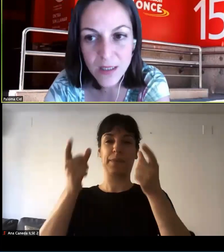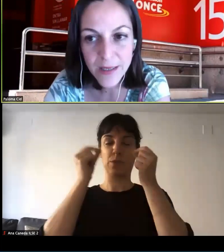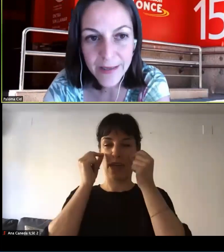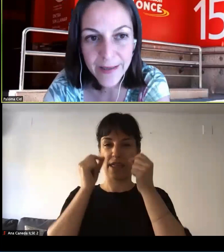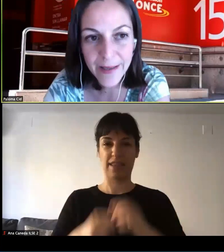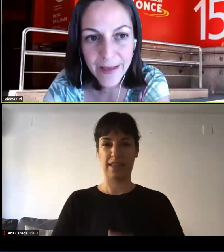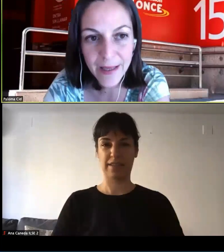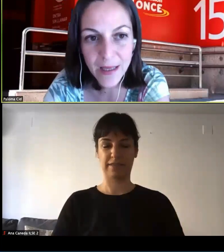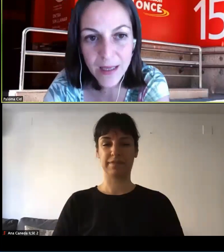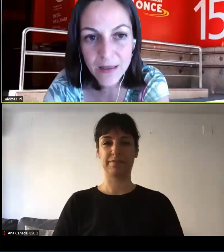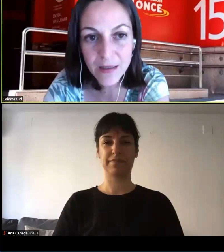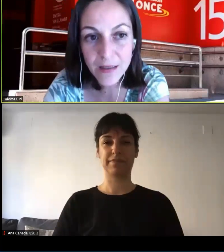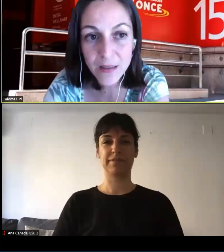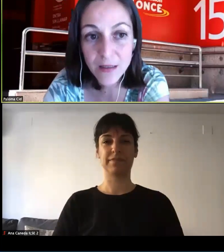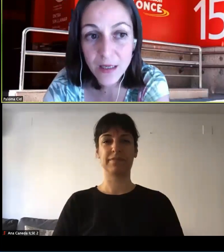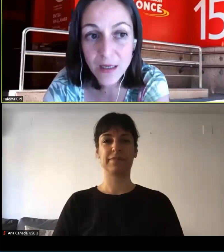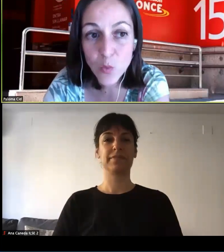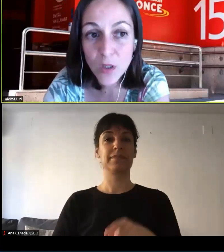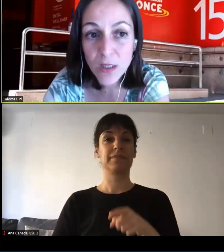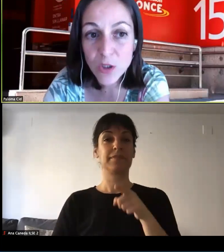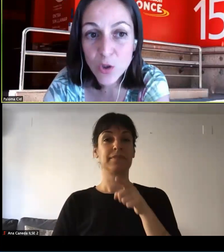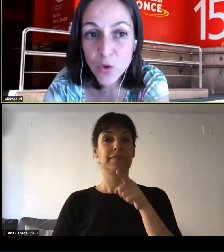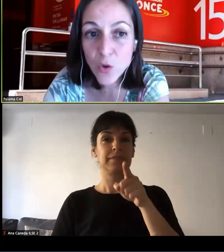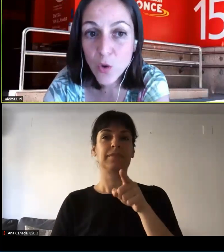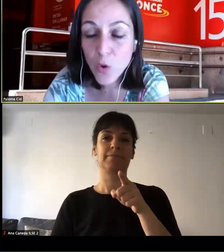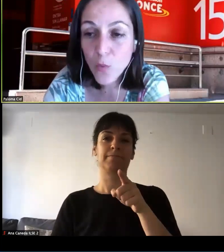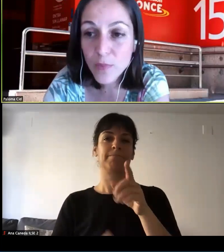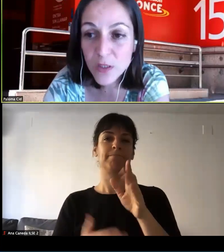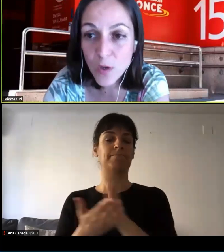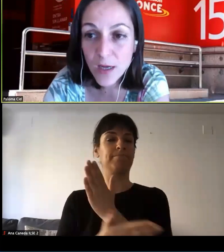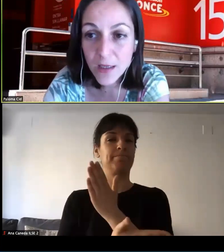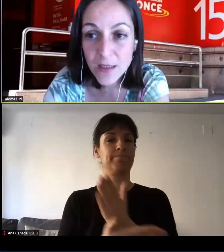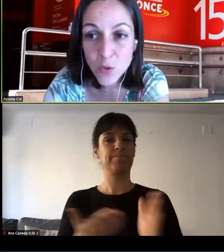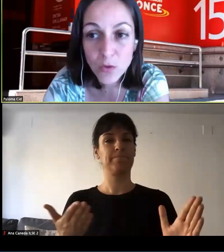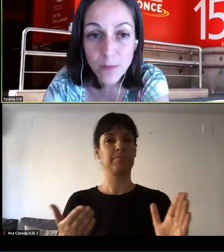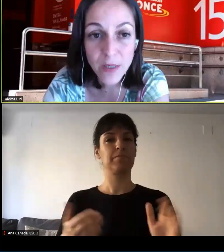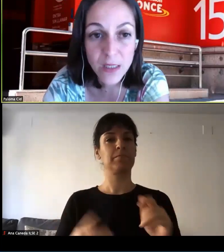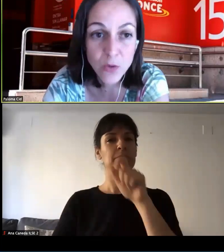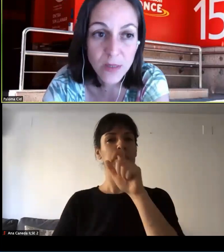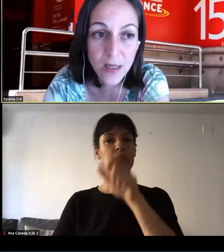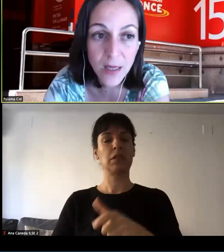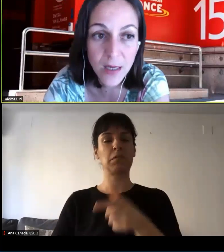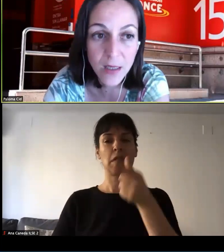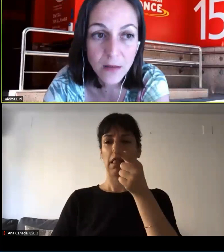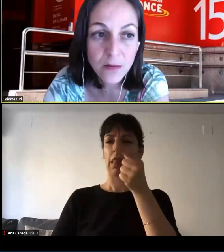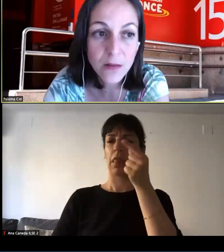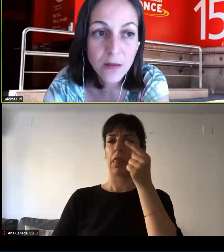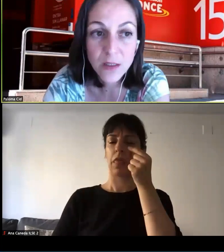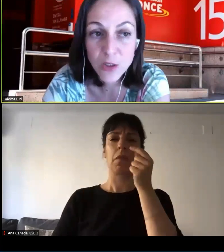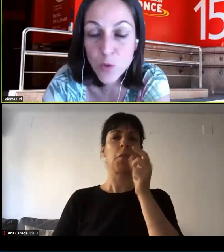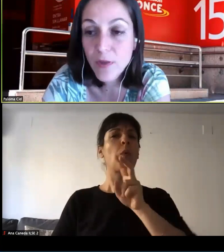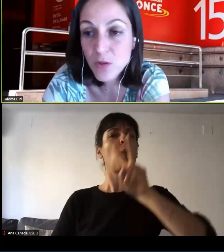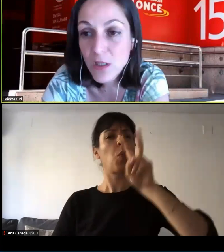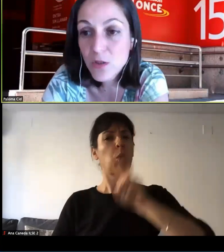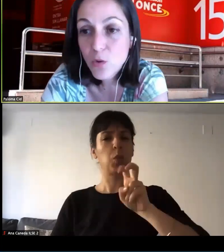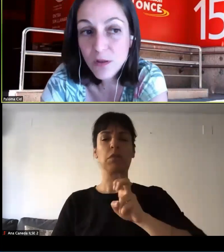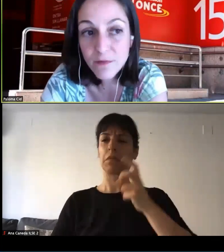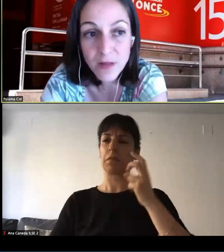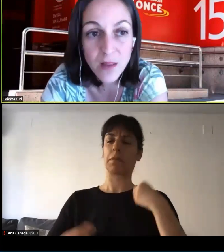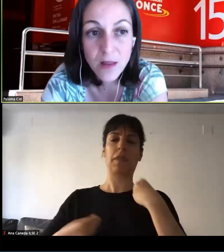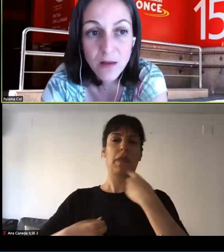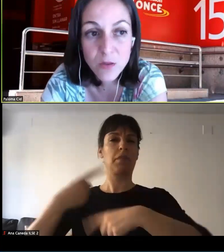personas que tienen un resto visual que es útil para su vida diaria, que son personas